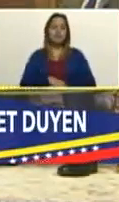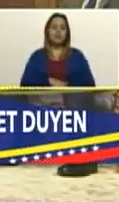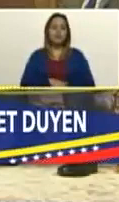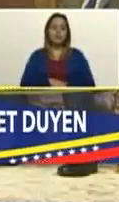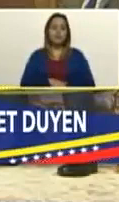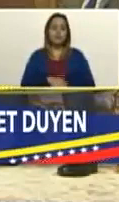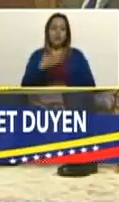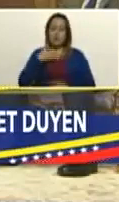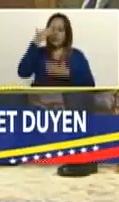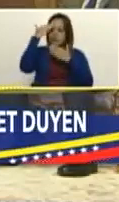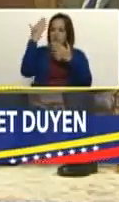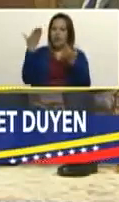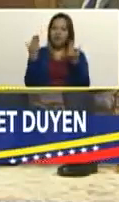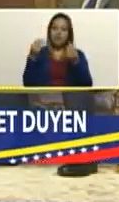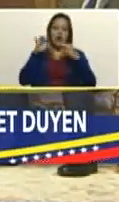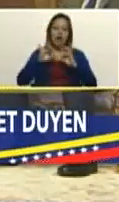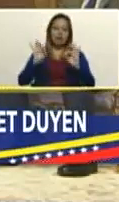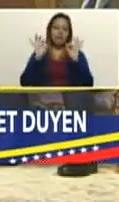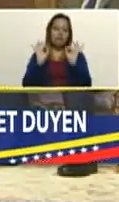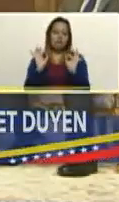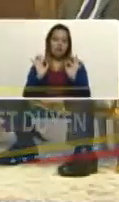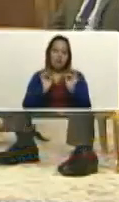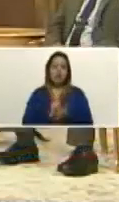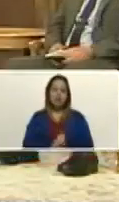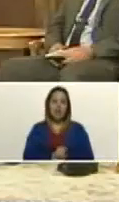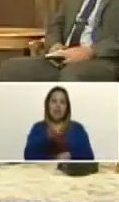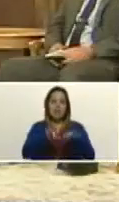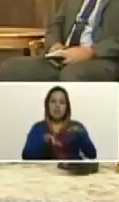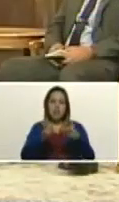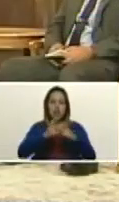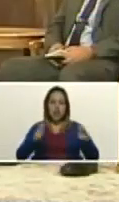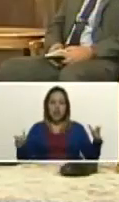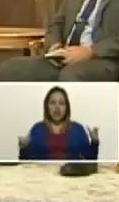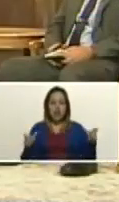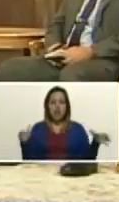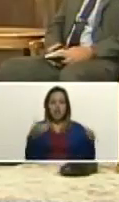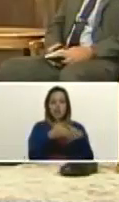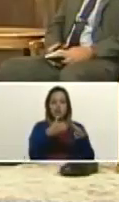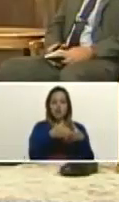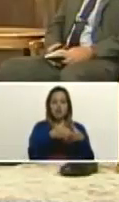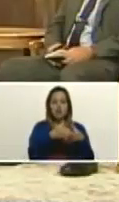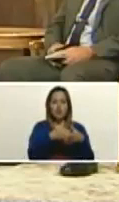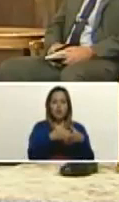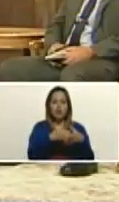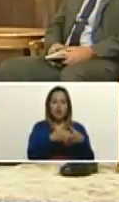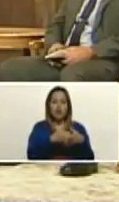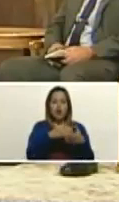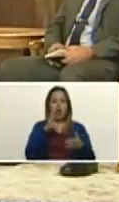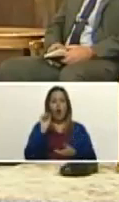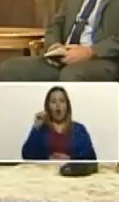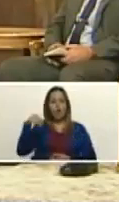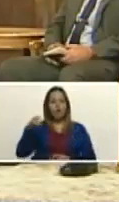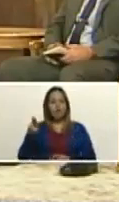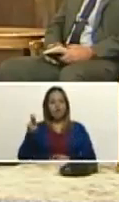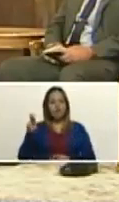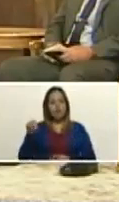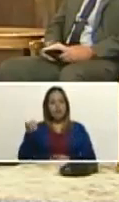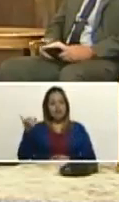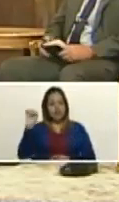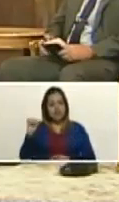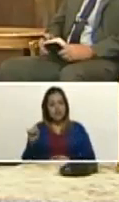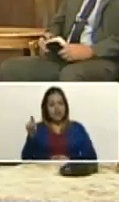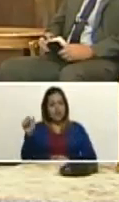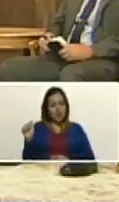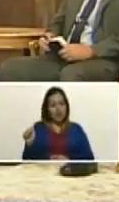mis saludos muy especiales al secretario general del Partido Comunista de Vietnam, nuestro hermano